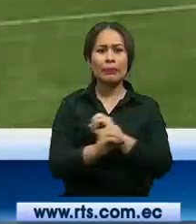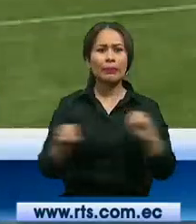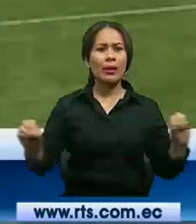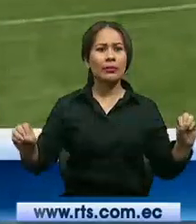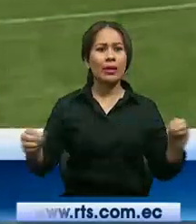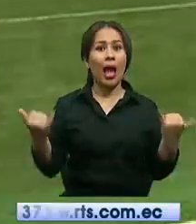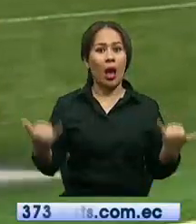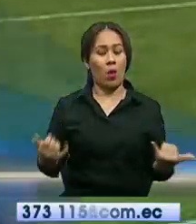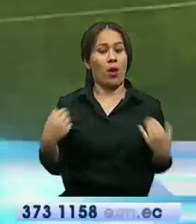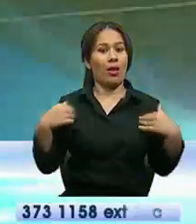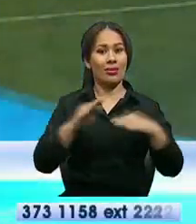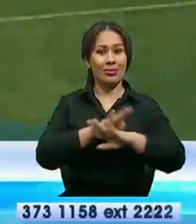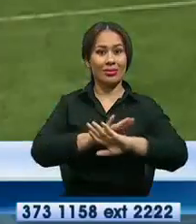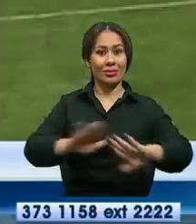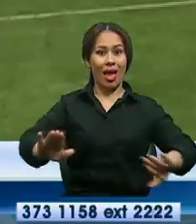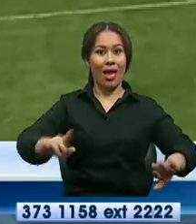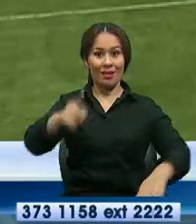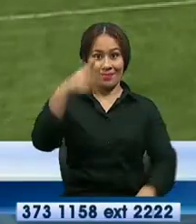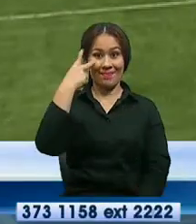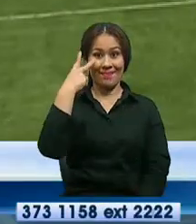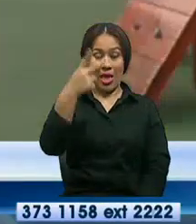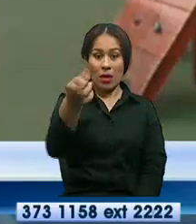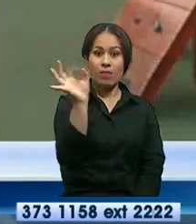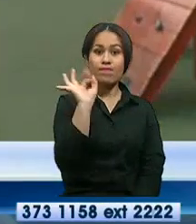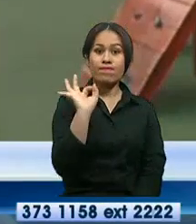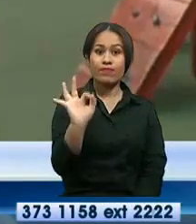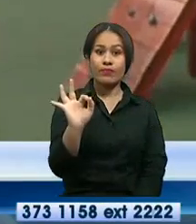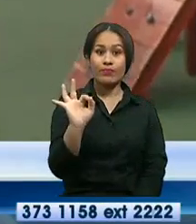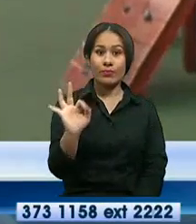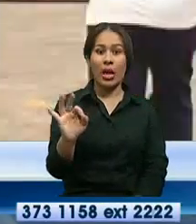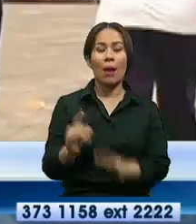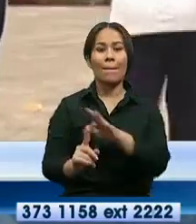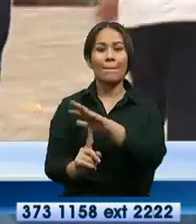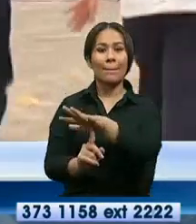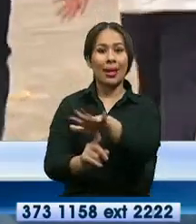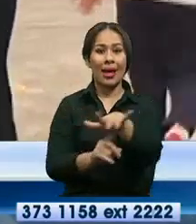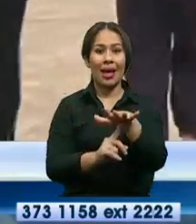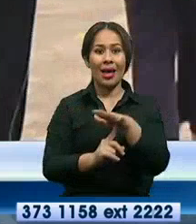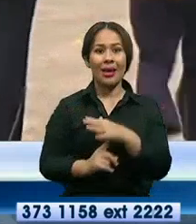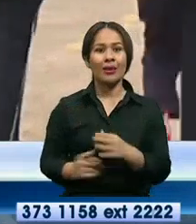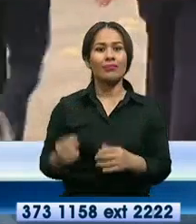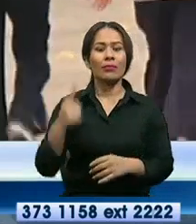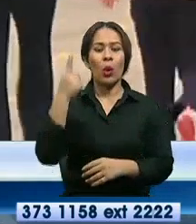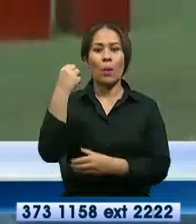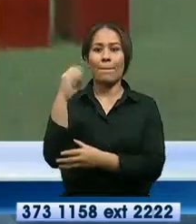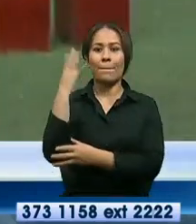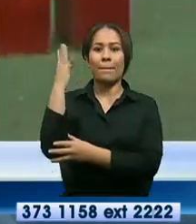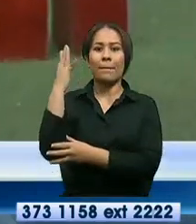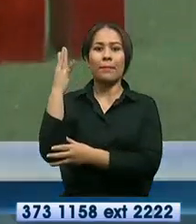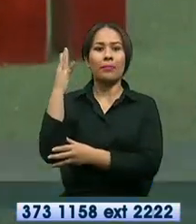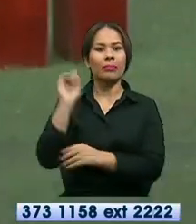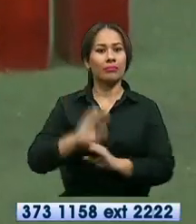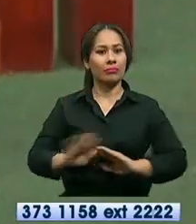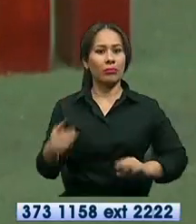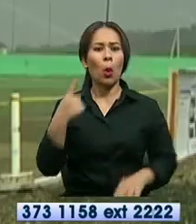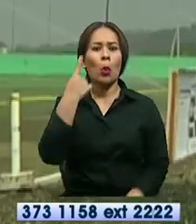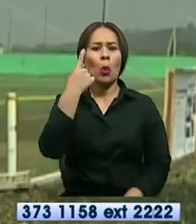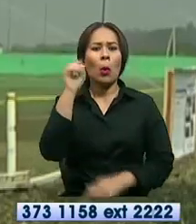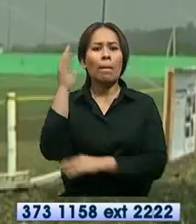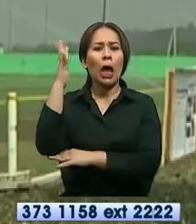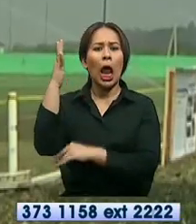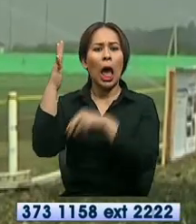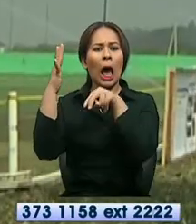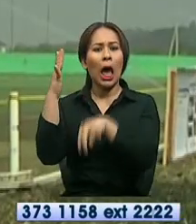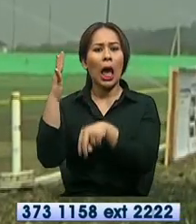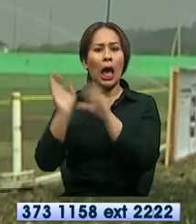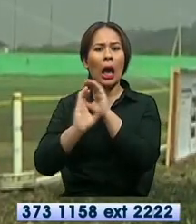habitante. La administración municipal, el modelo exitoso, a un paradero o una palmera le llamaba parque. Ahí van a inaugurar esos parques. Hicimos